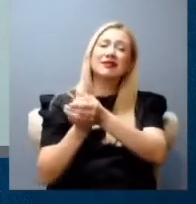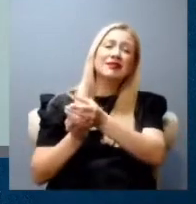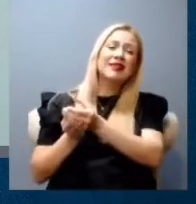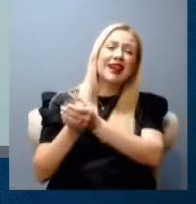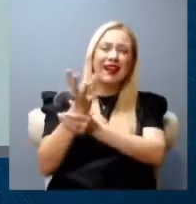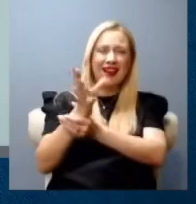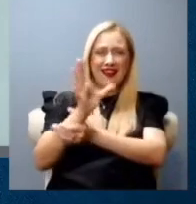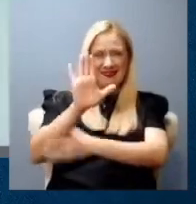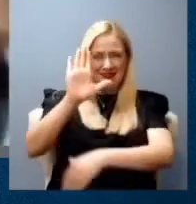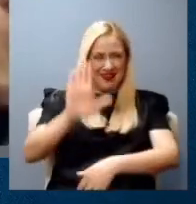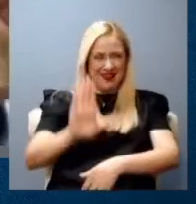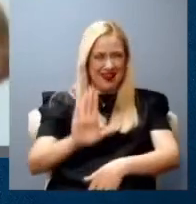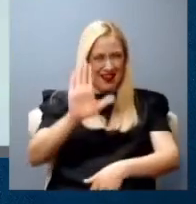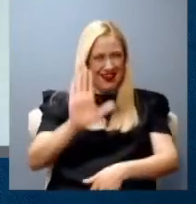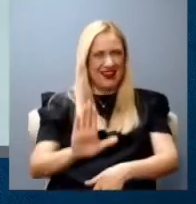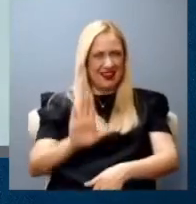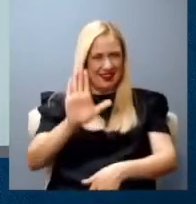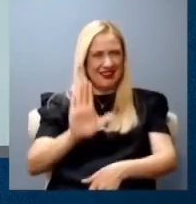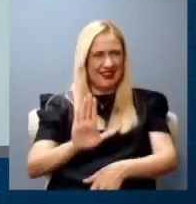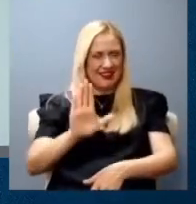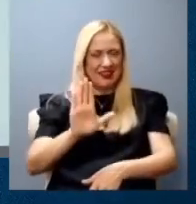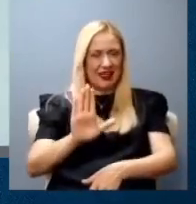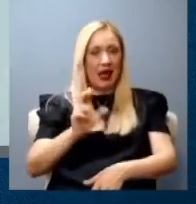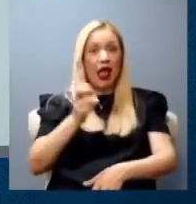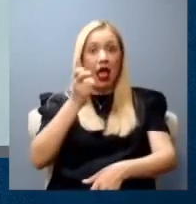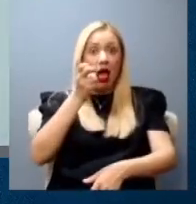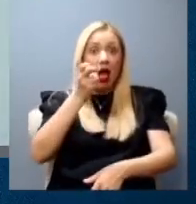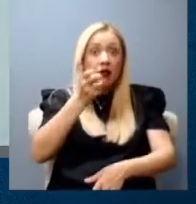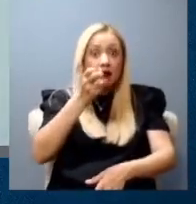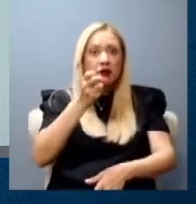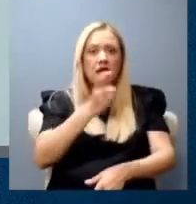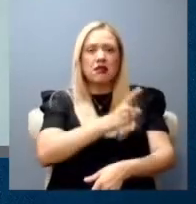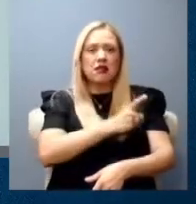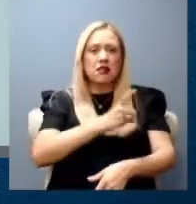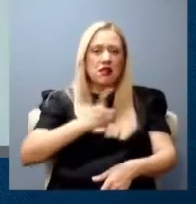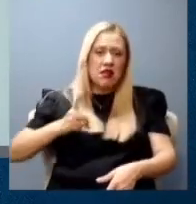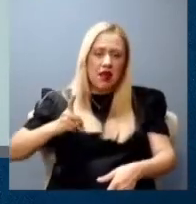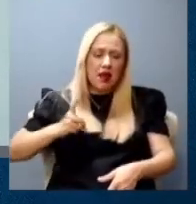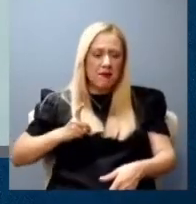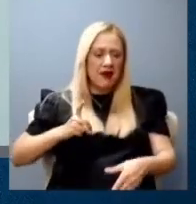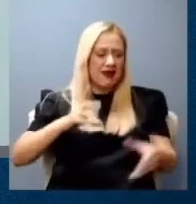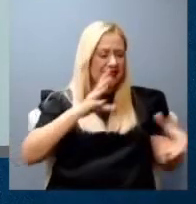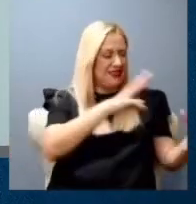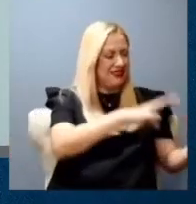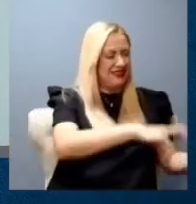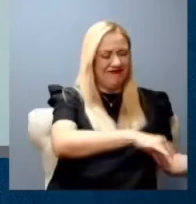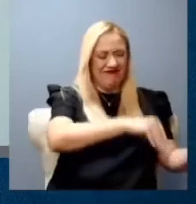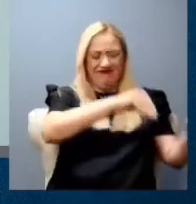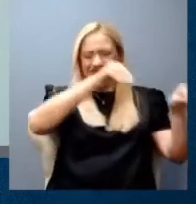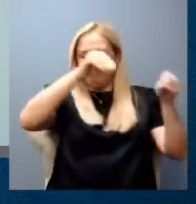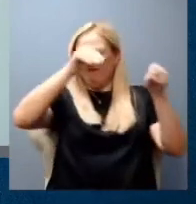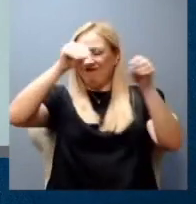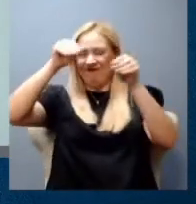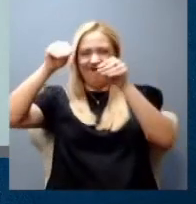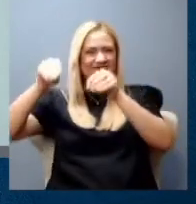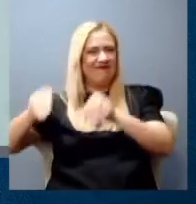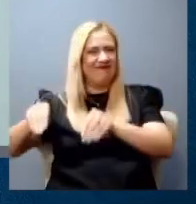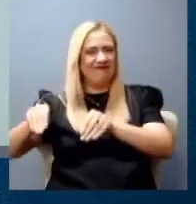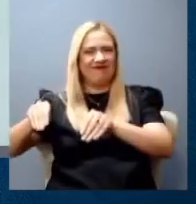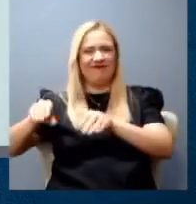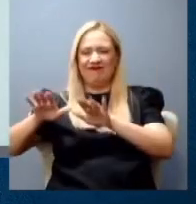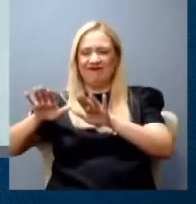esta forma en la que podemos transitar, podemos sacar toda